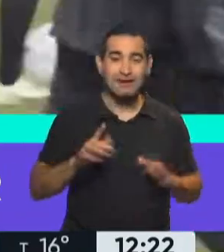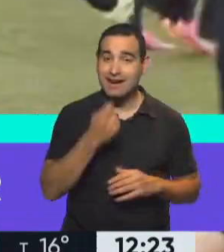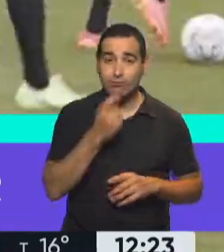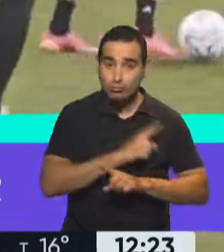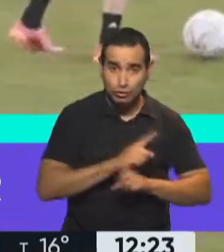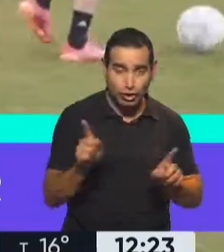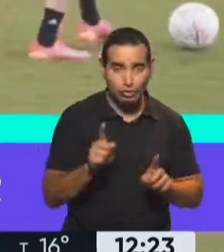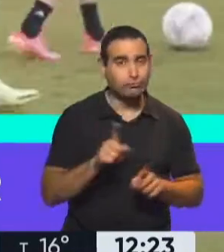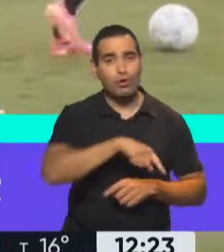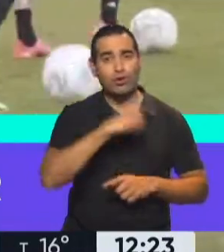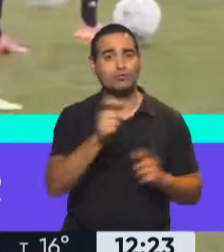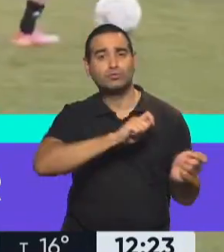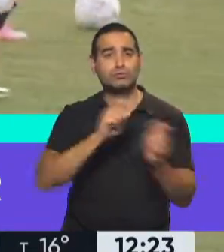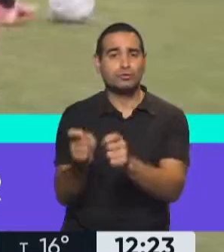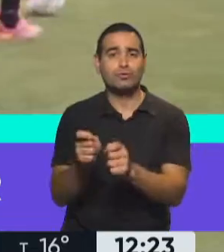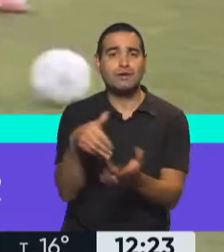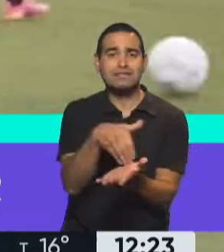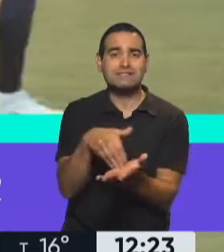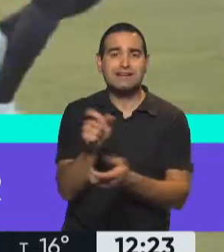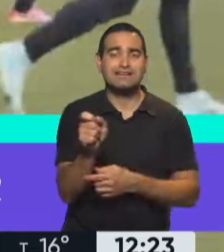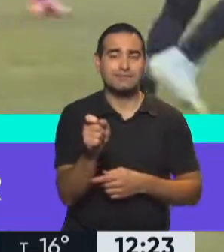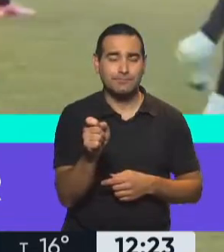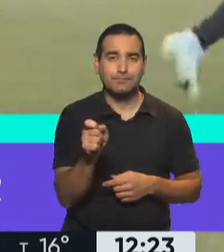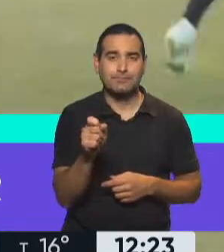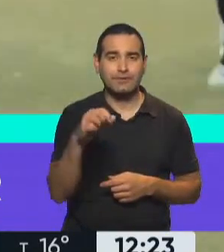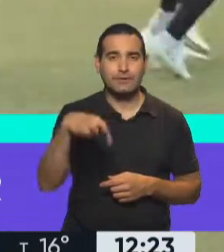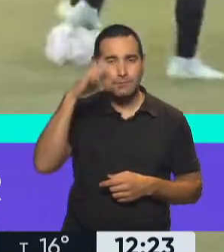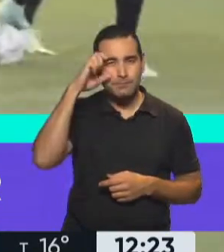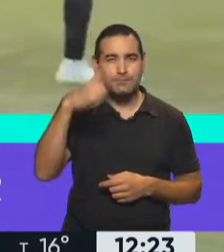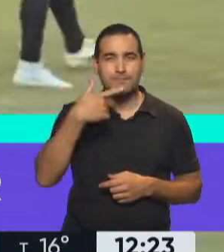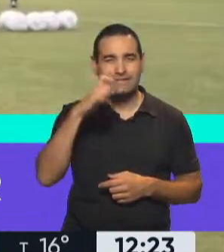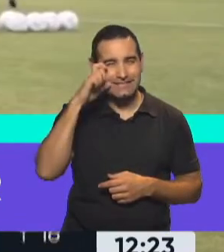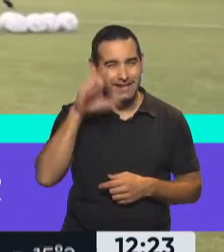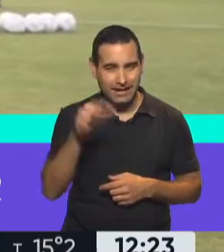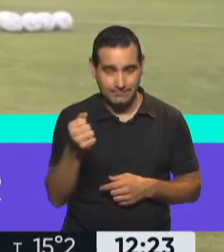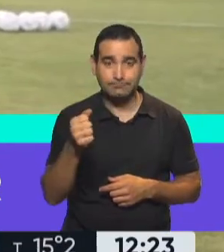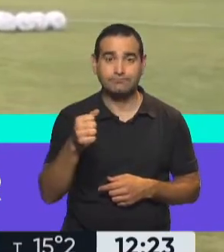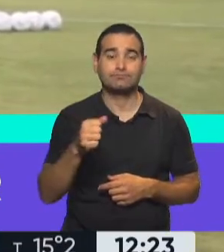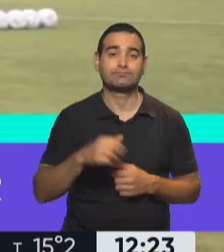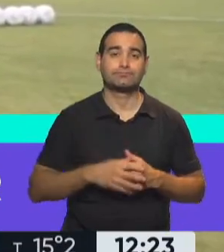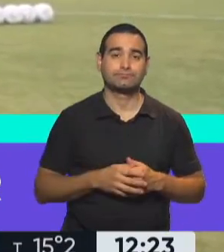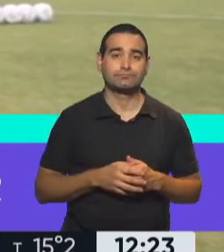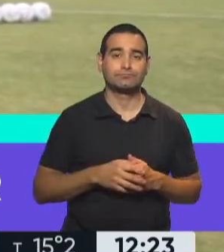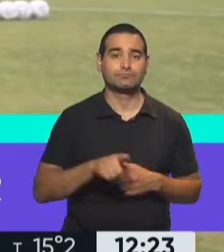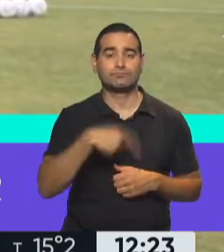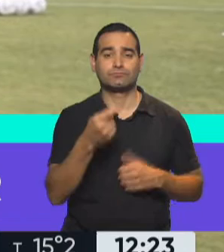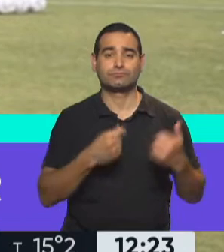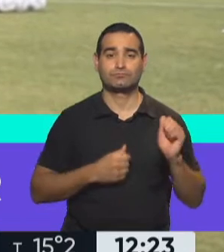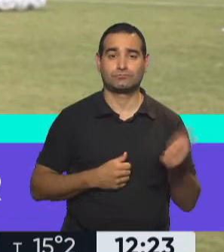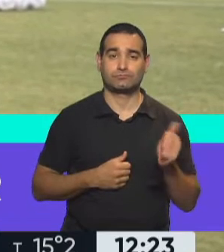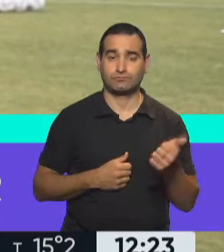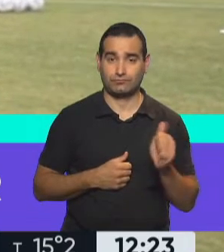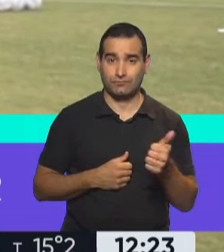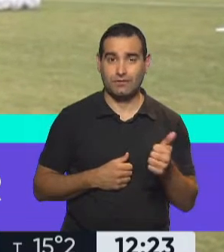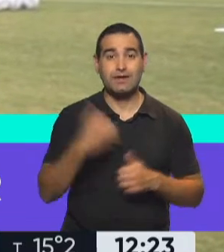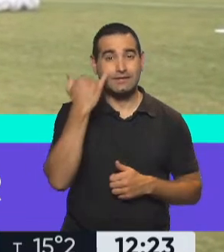que está ocupando la saga central junto con Otamendi es Pesela. Después, lateral izquierdo. Después